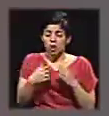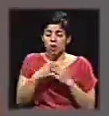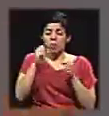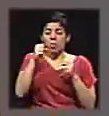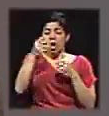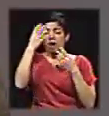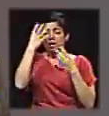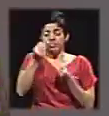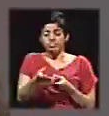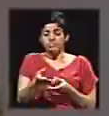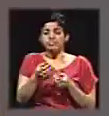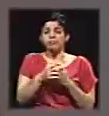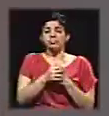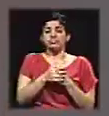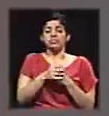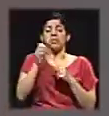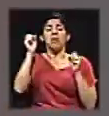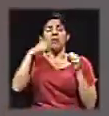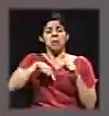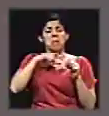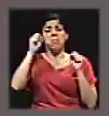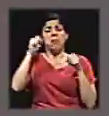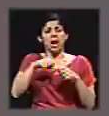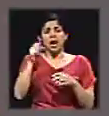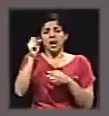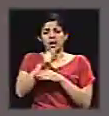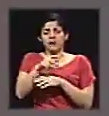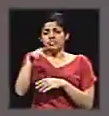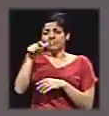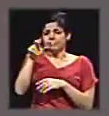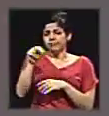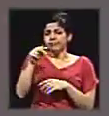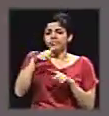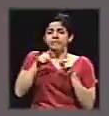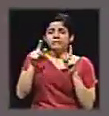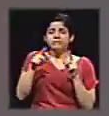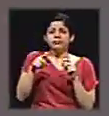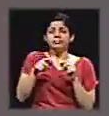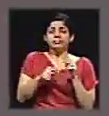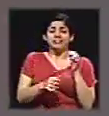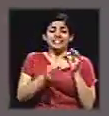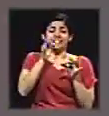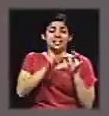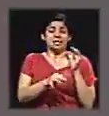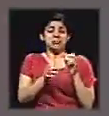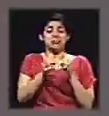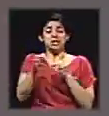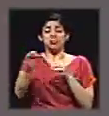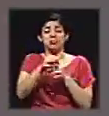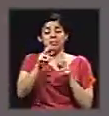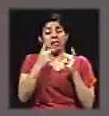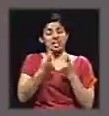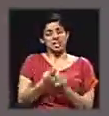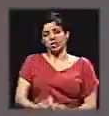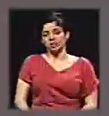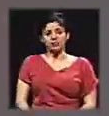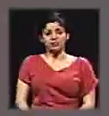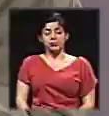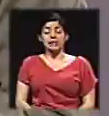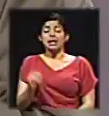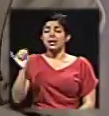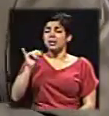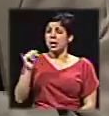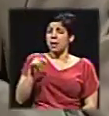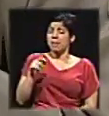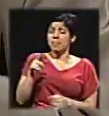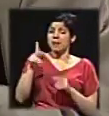que era posible derrotar a Liberación Nacional, pero que se necesitaba algo más que una dispersión de partidos, se necesitaba un conjunto. Que también el fenómeno